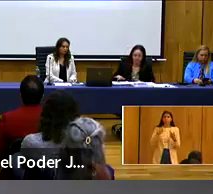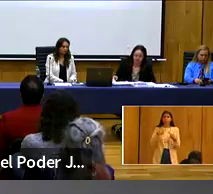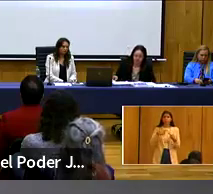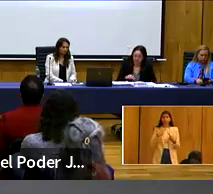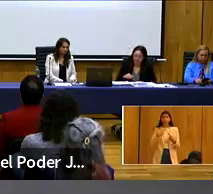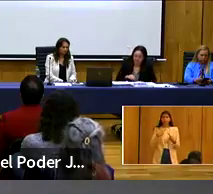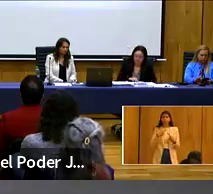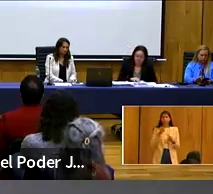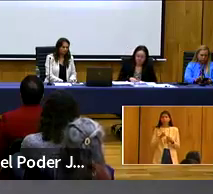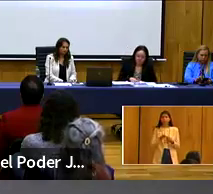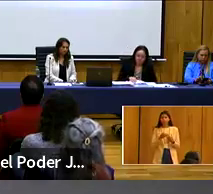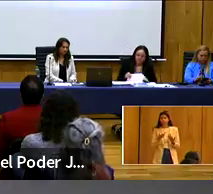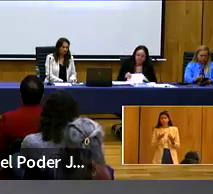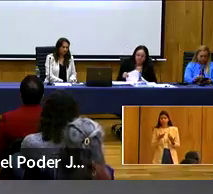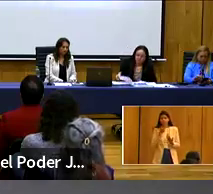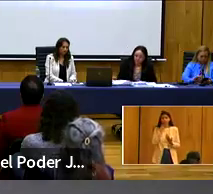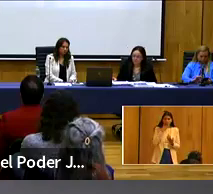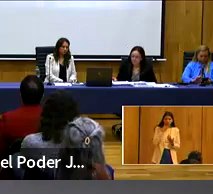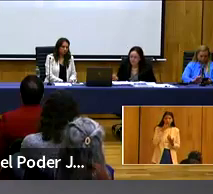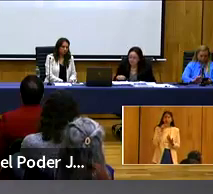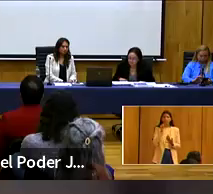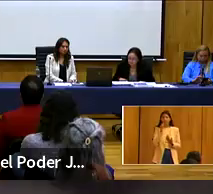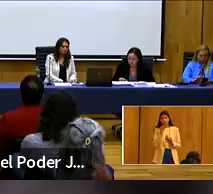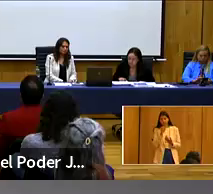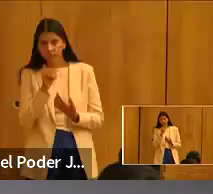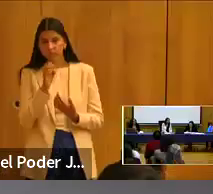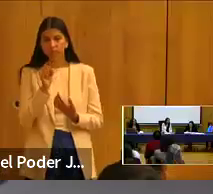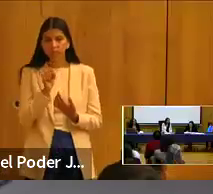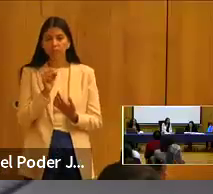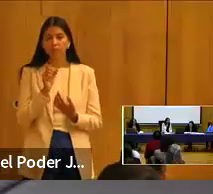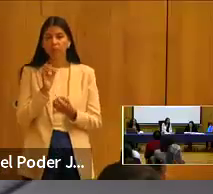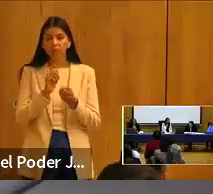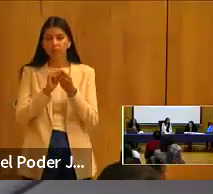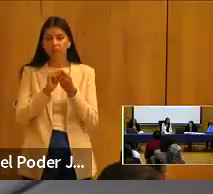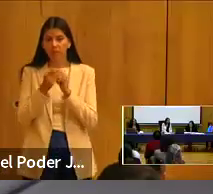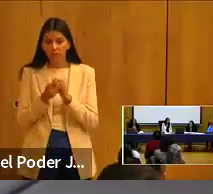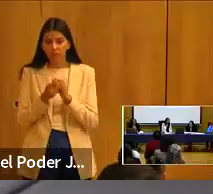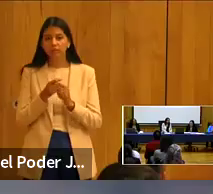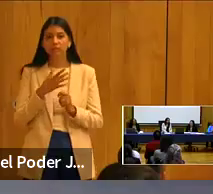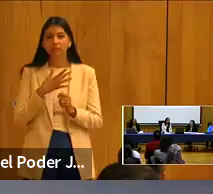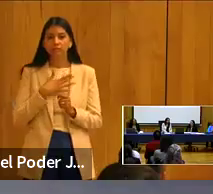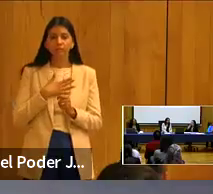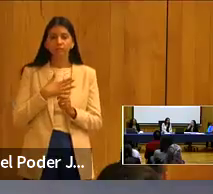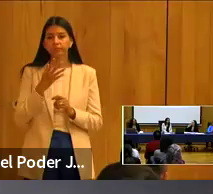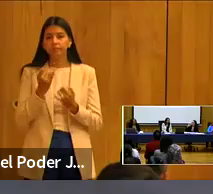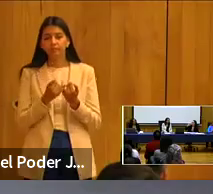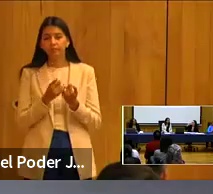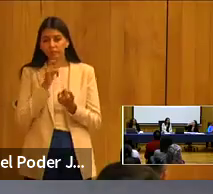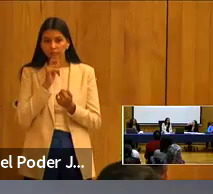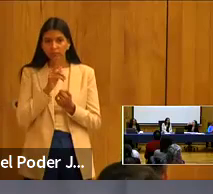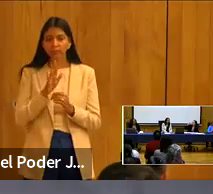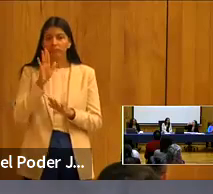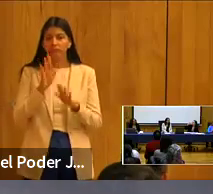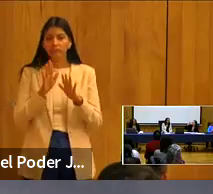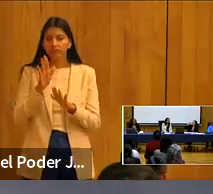sois homosexuales, bisexuales o transexuales. Yo. Y además, os vais a levantar Yo. Aquellas que creáis que